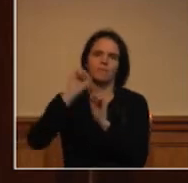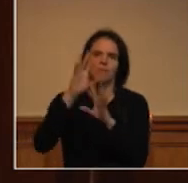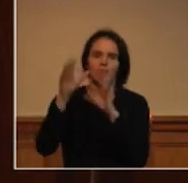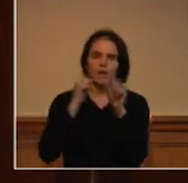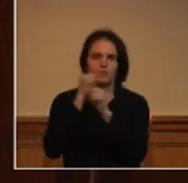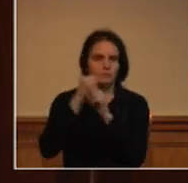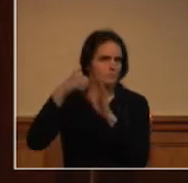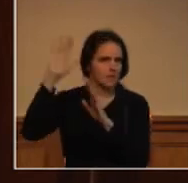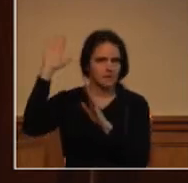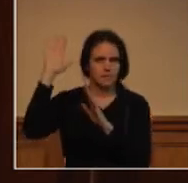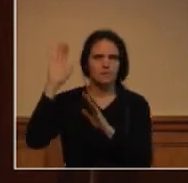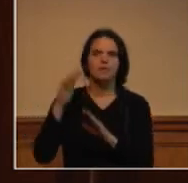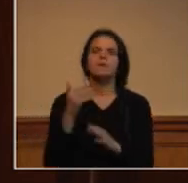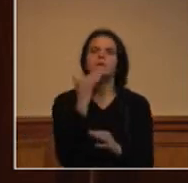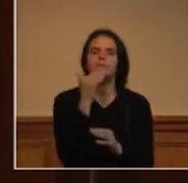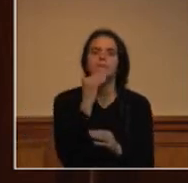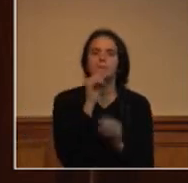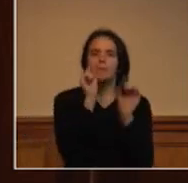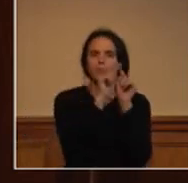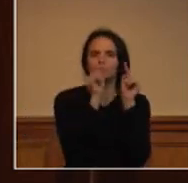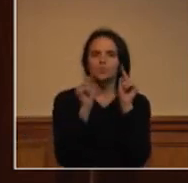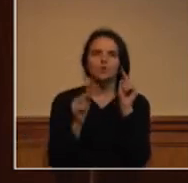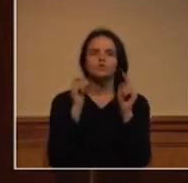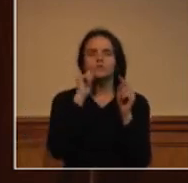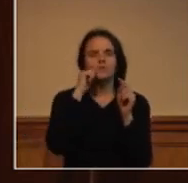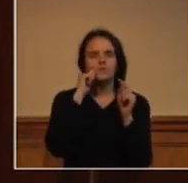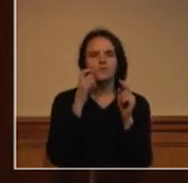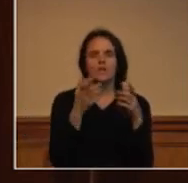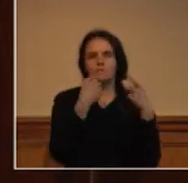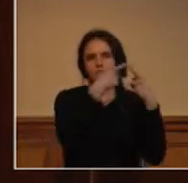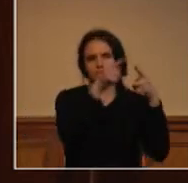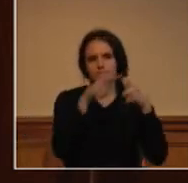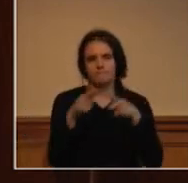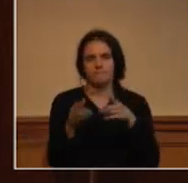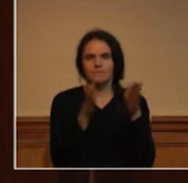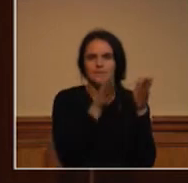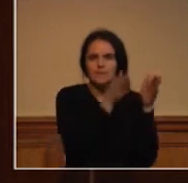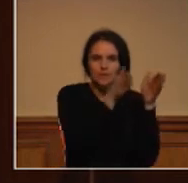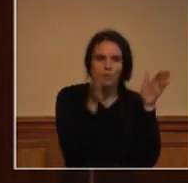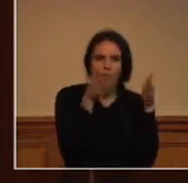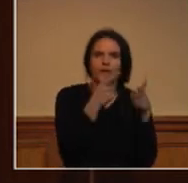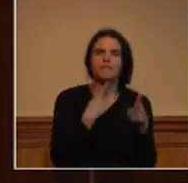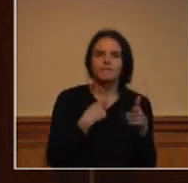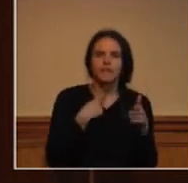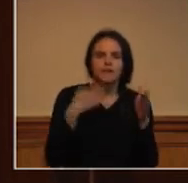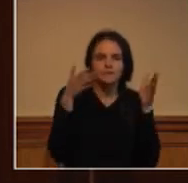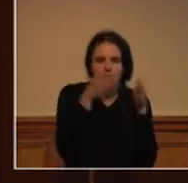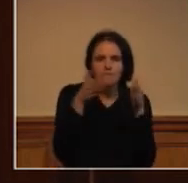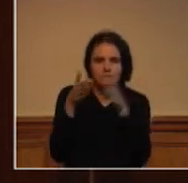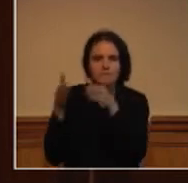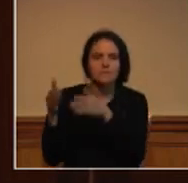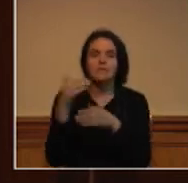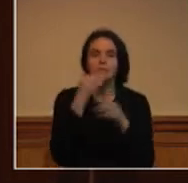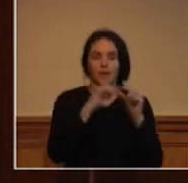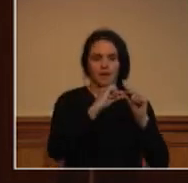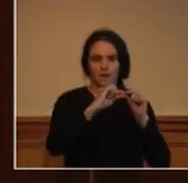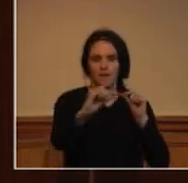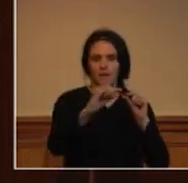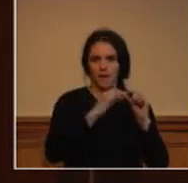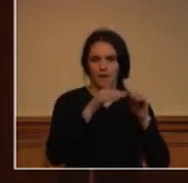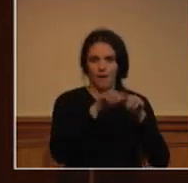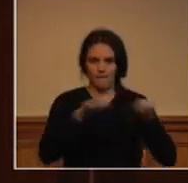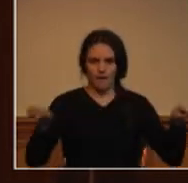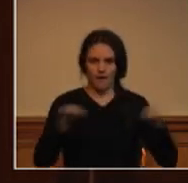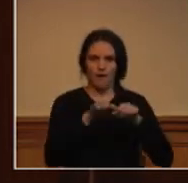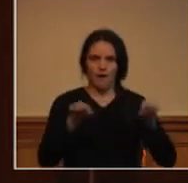años. Cada uno de los puntos son las dimensiones de interés y la línea que ustedes ven abajo corresponde